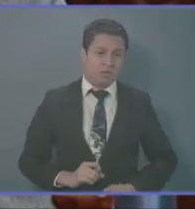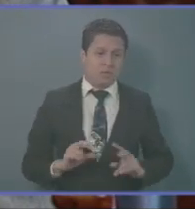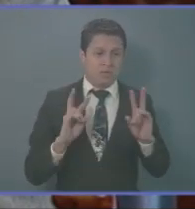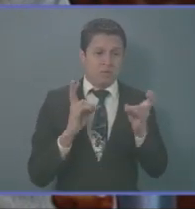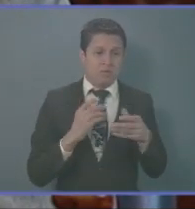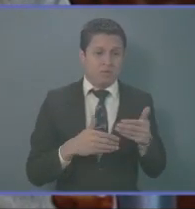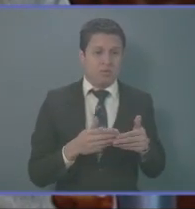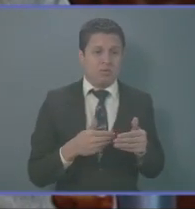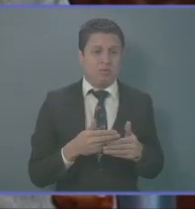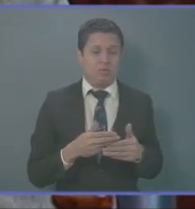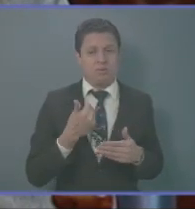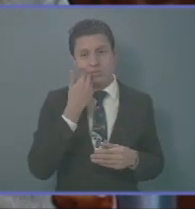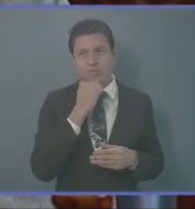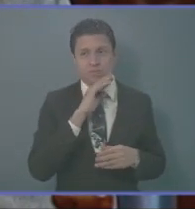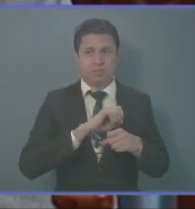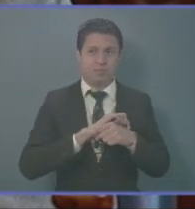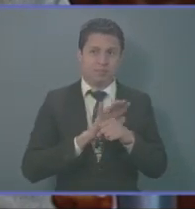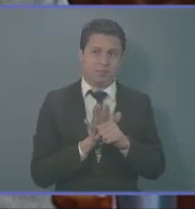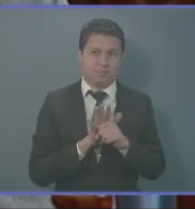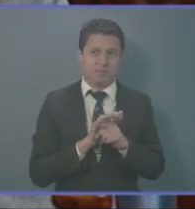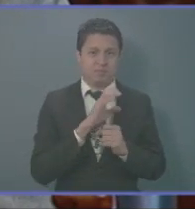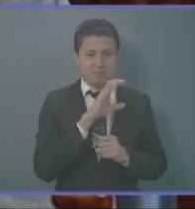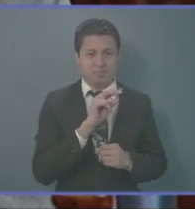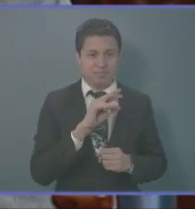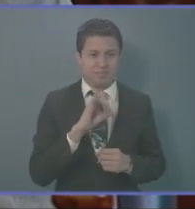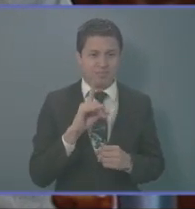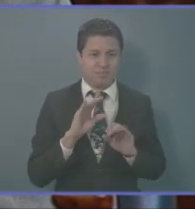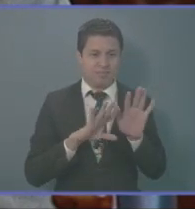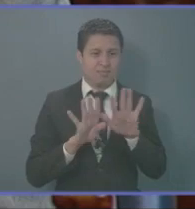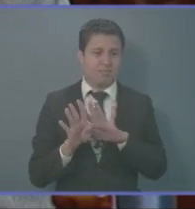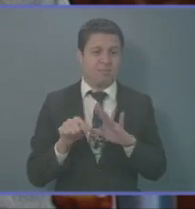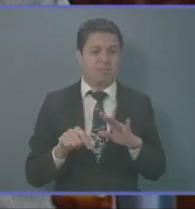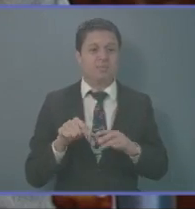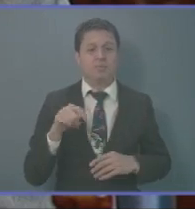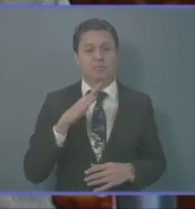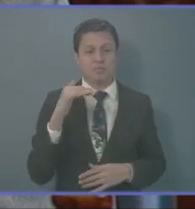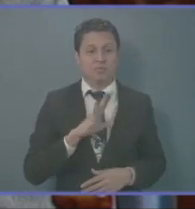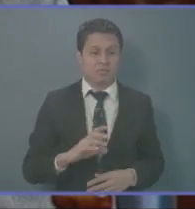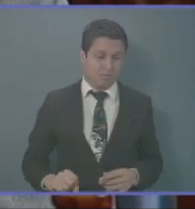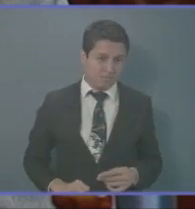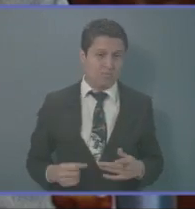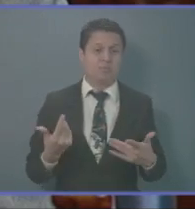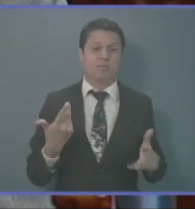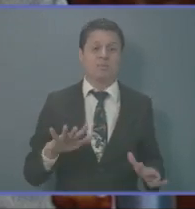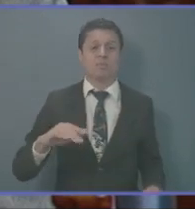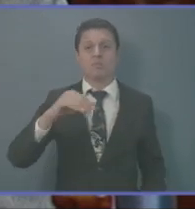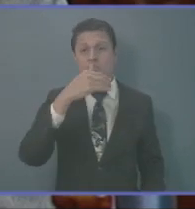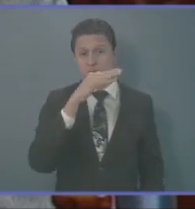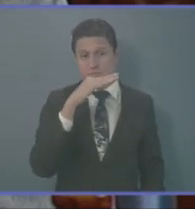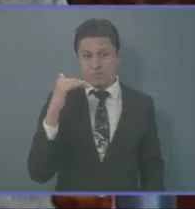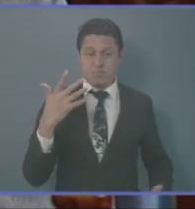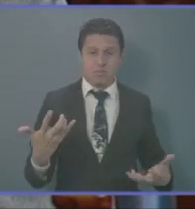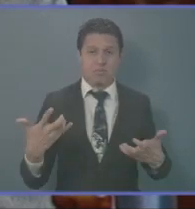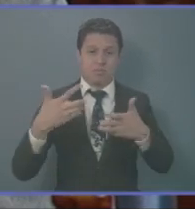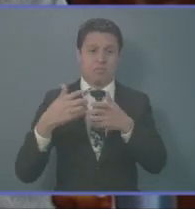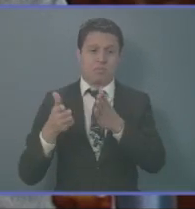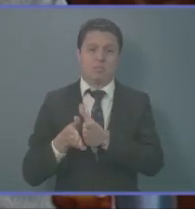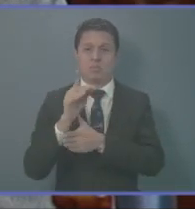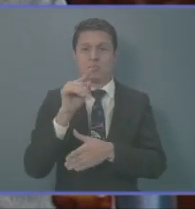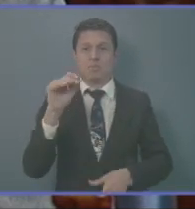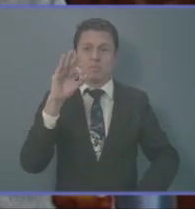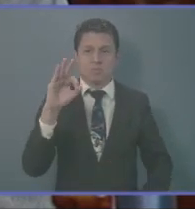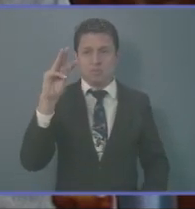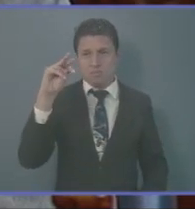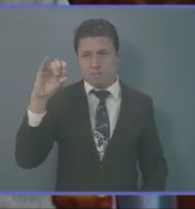de la pandemia COVID-19. Romanos 3. Que la República de El Salvador, como Estado miembro del Fondo Monetario Internacional,